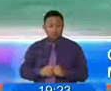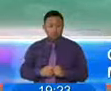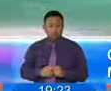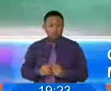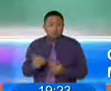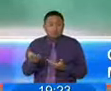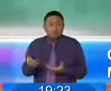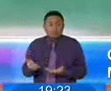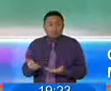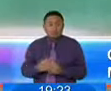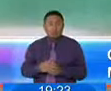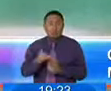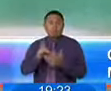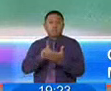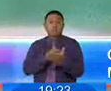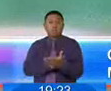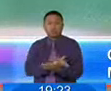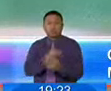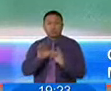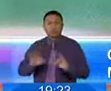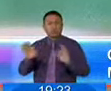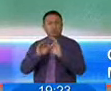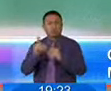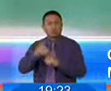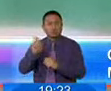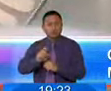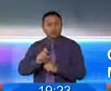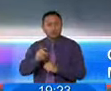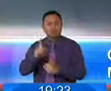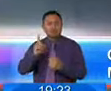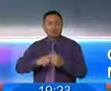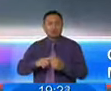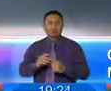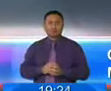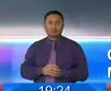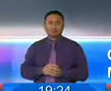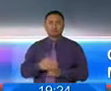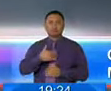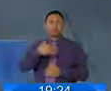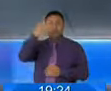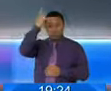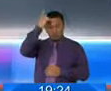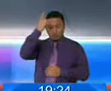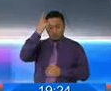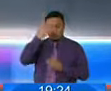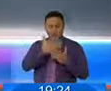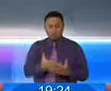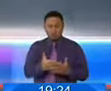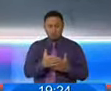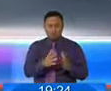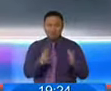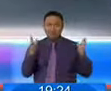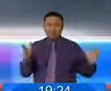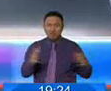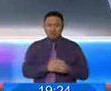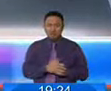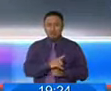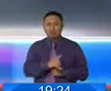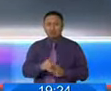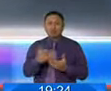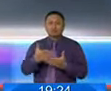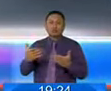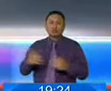se deja de lado proyectos sustanciales que necesitaría la ciudad. Que uno se endeuda para cosas sustantivas, no para cubrir